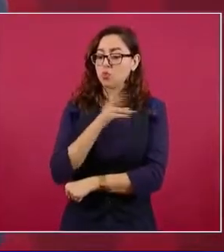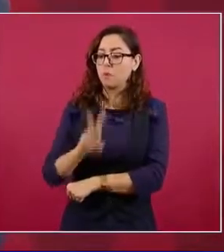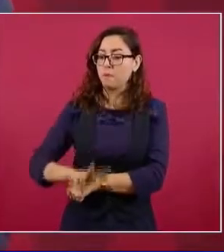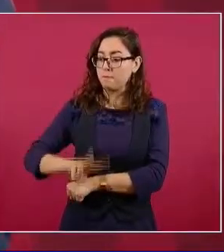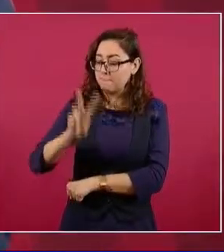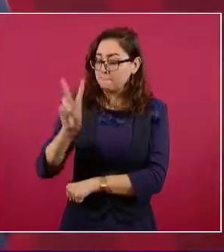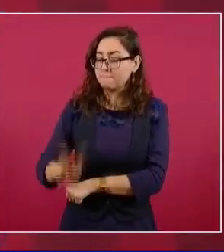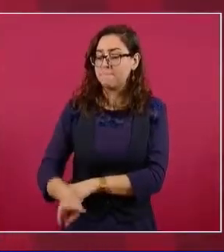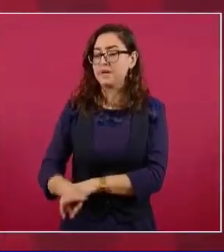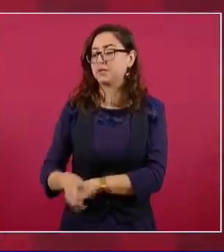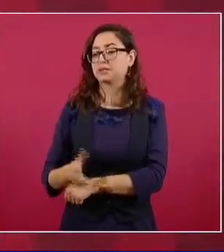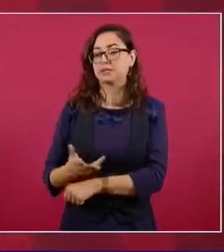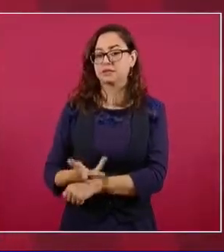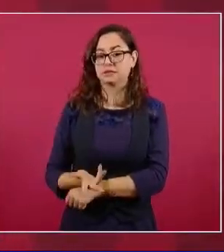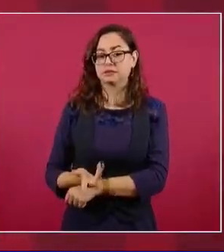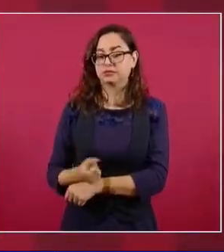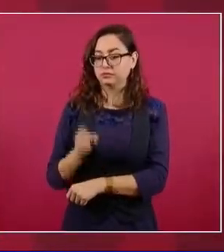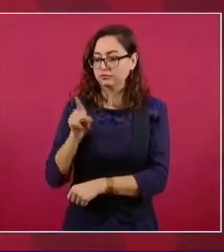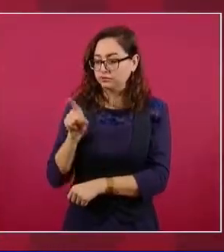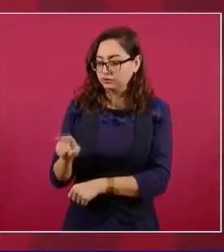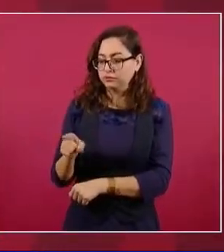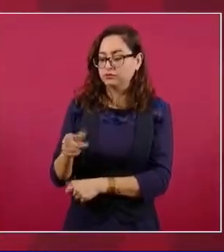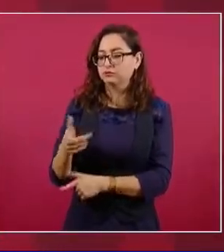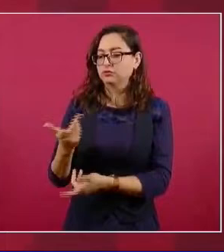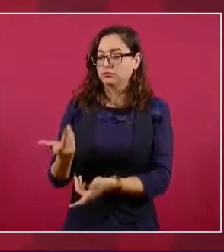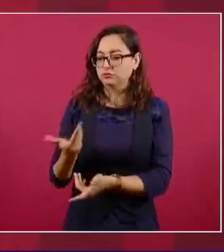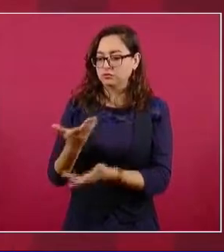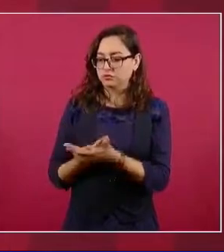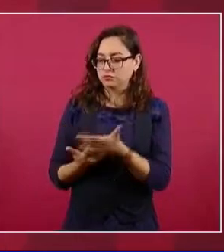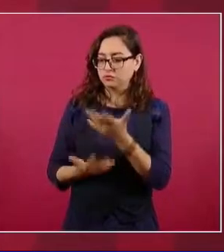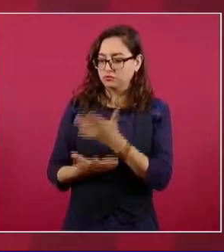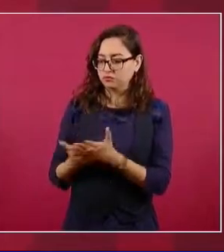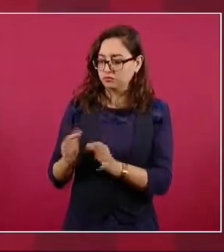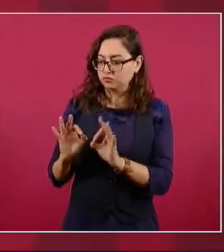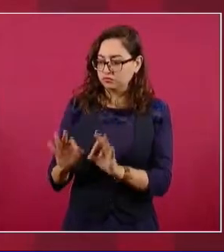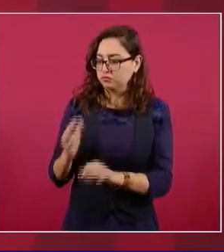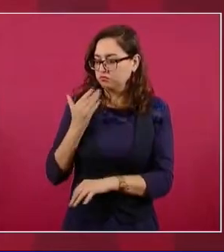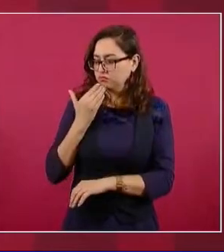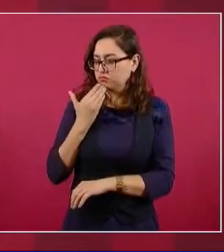Si llevas a cabo una buena acción, vas a tener una recompensa.